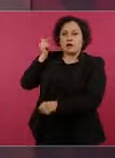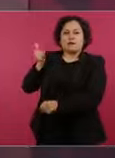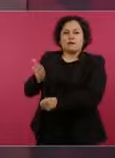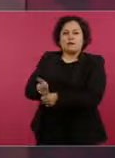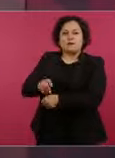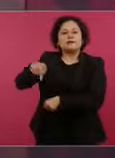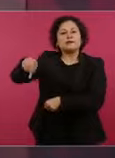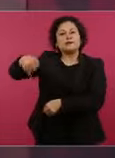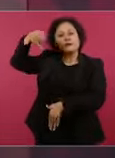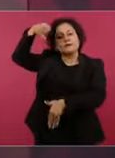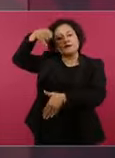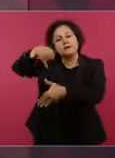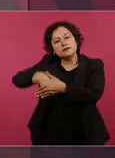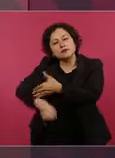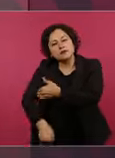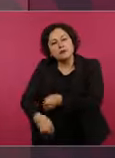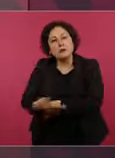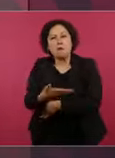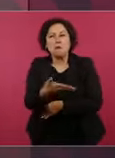de 80,